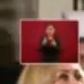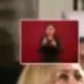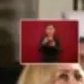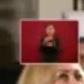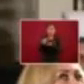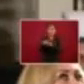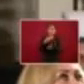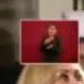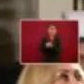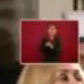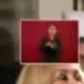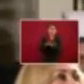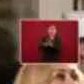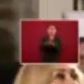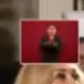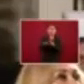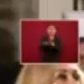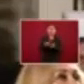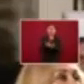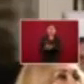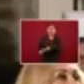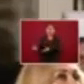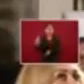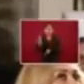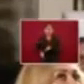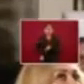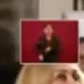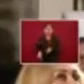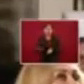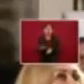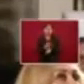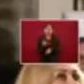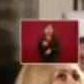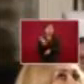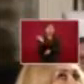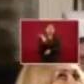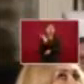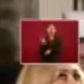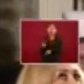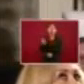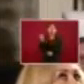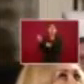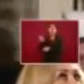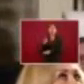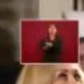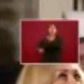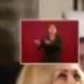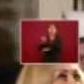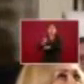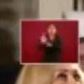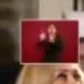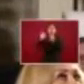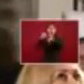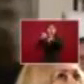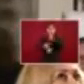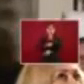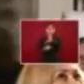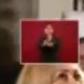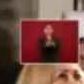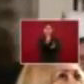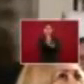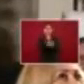alarmar y de que hay población que no puede parar. Me llamó la atención porque además coincide mucho con el argumento de otros